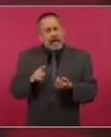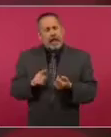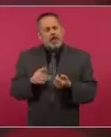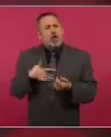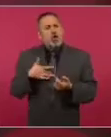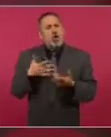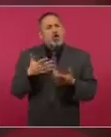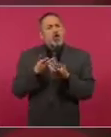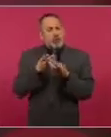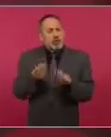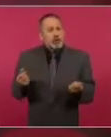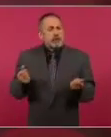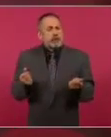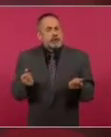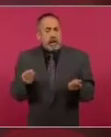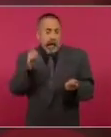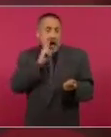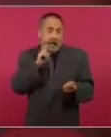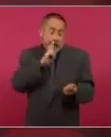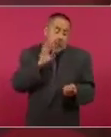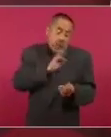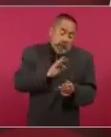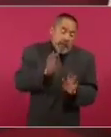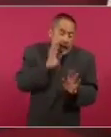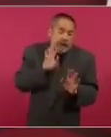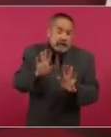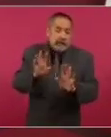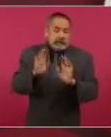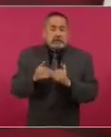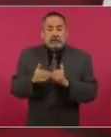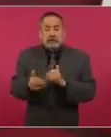esto es viable,